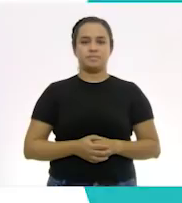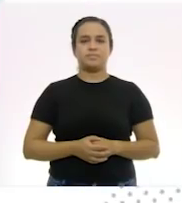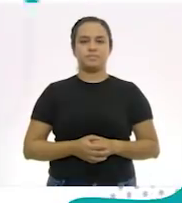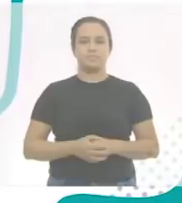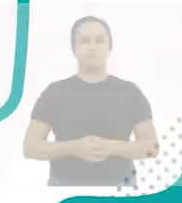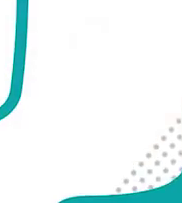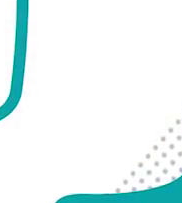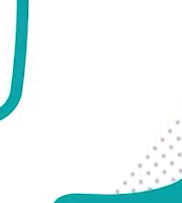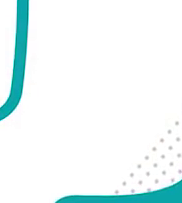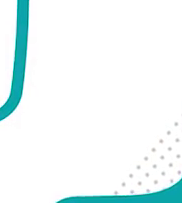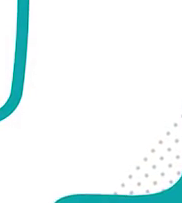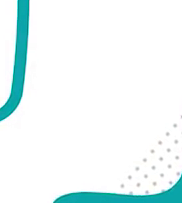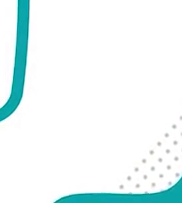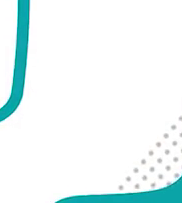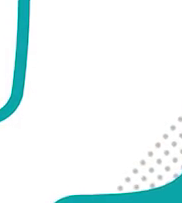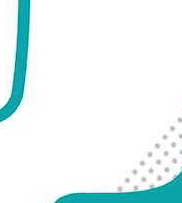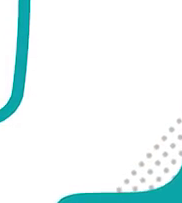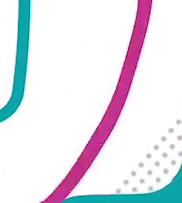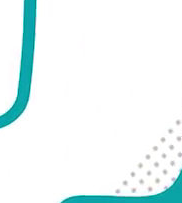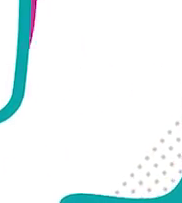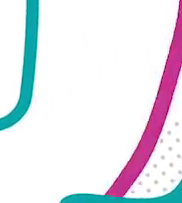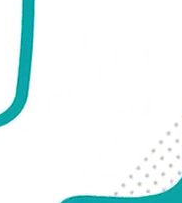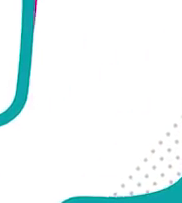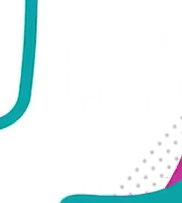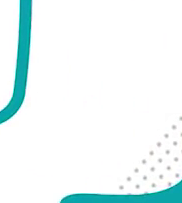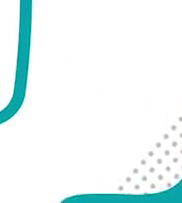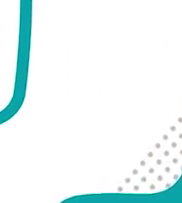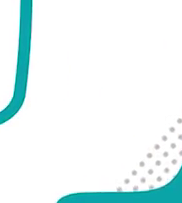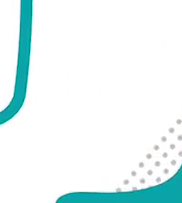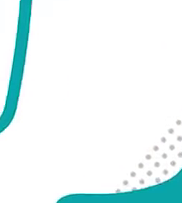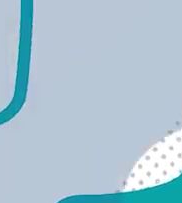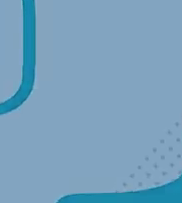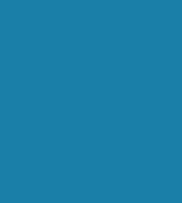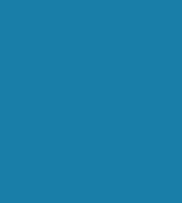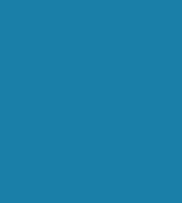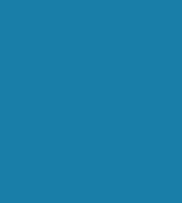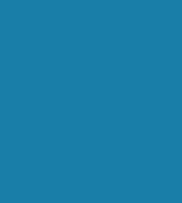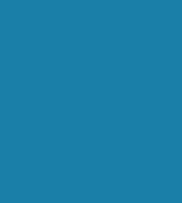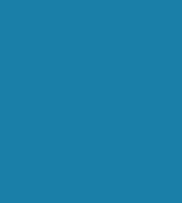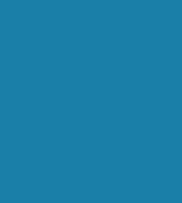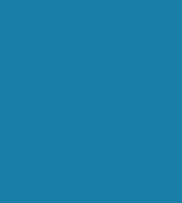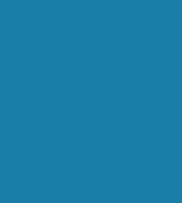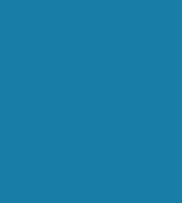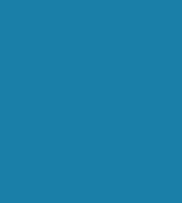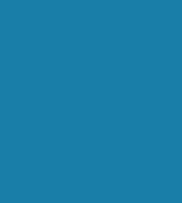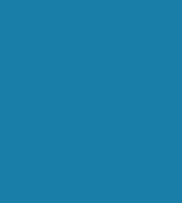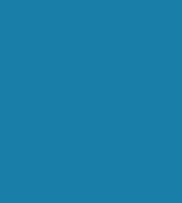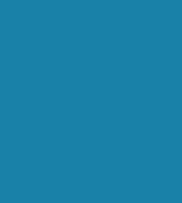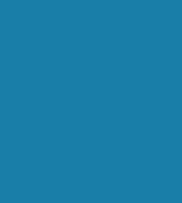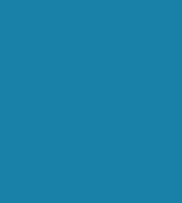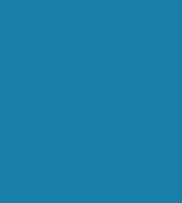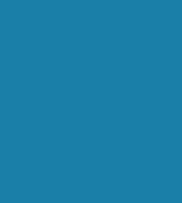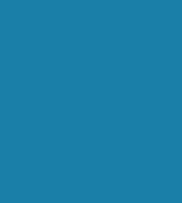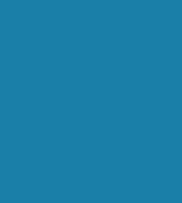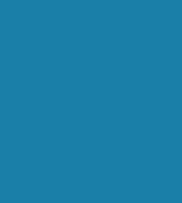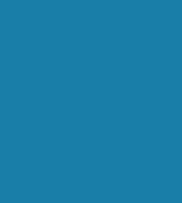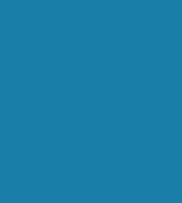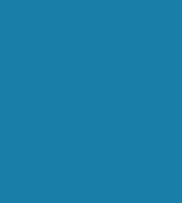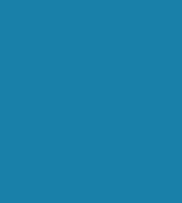Hasta no paca manali ten titecuya. Para tite el juice titecnelia. O quema titepobulia para tlach que techcocua